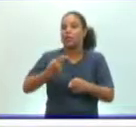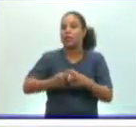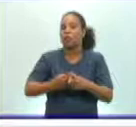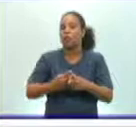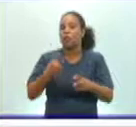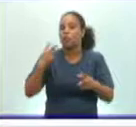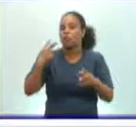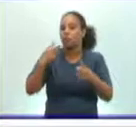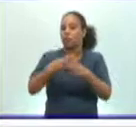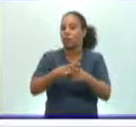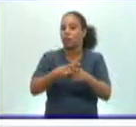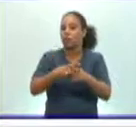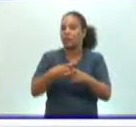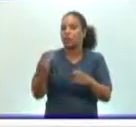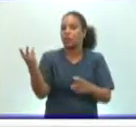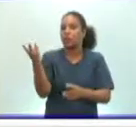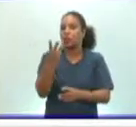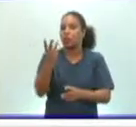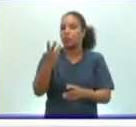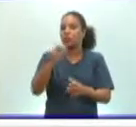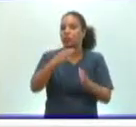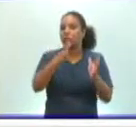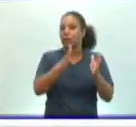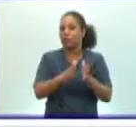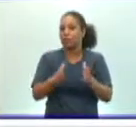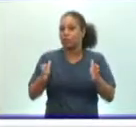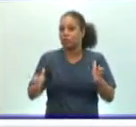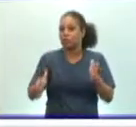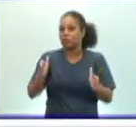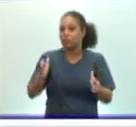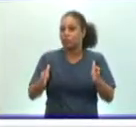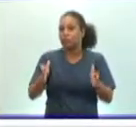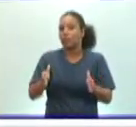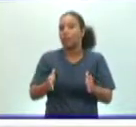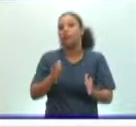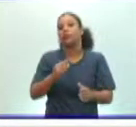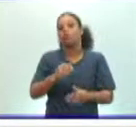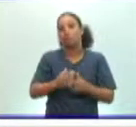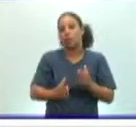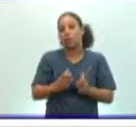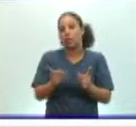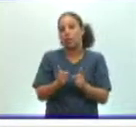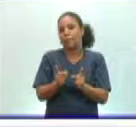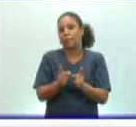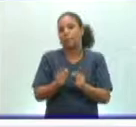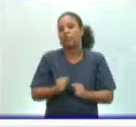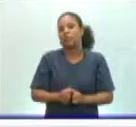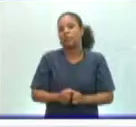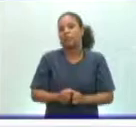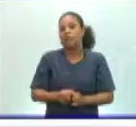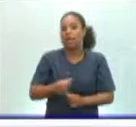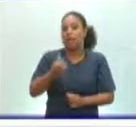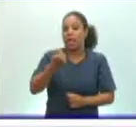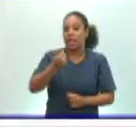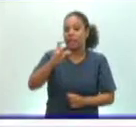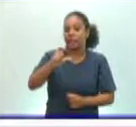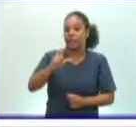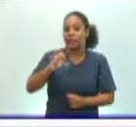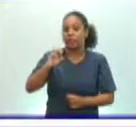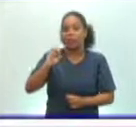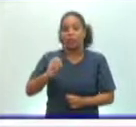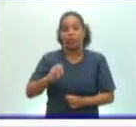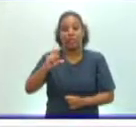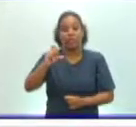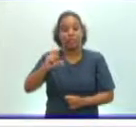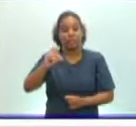intersección con 3 segmentos de semirrectas correspondientes. El AC con el CE, el